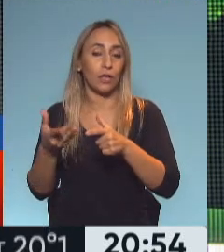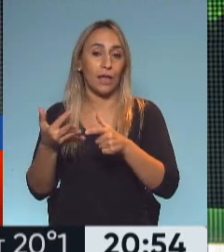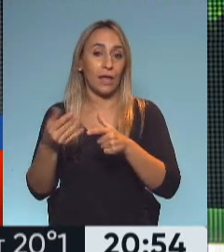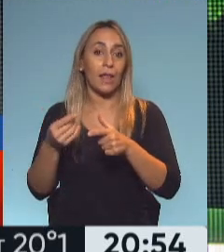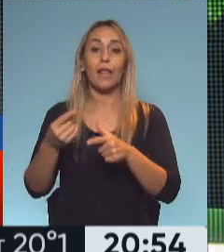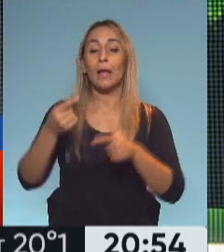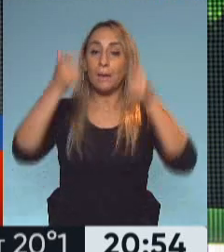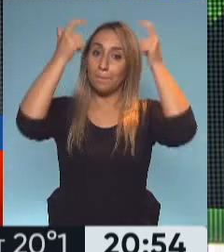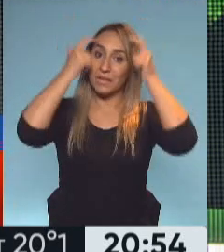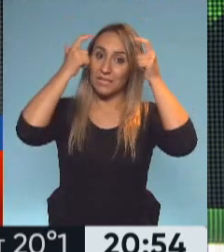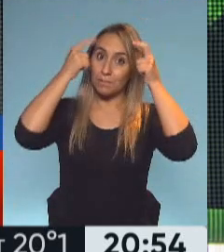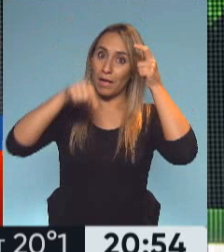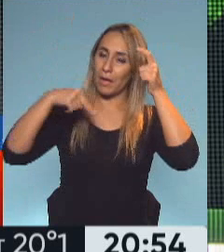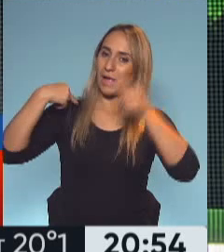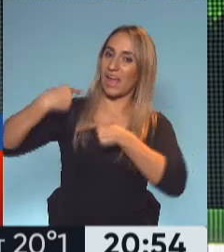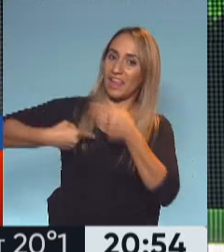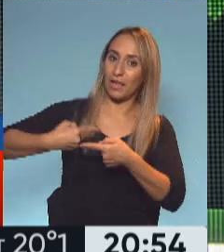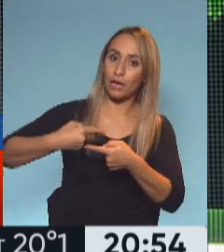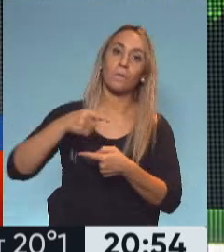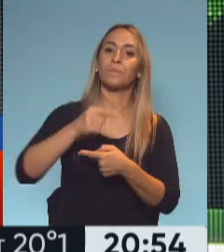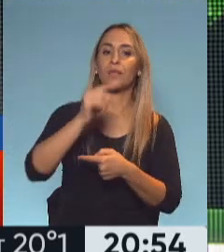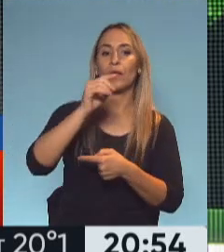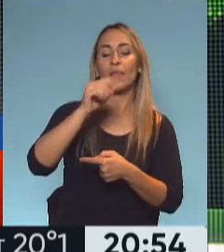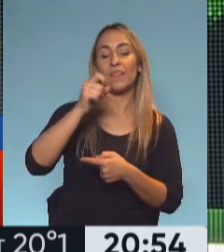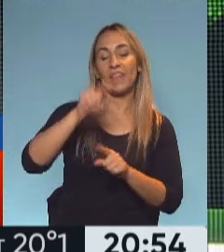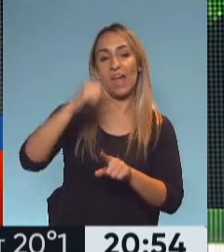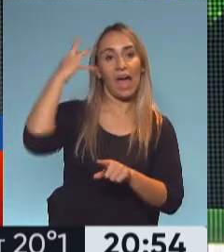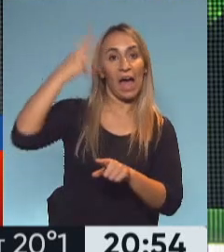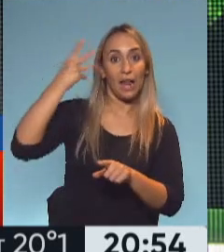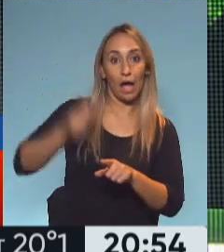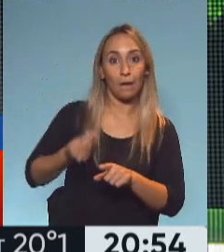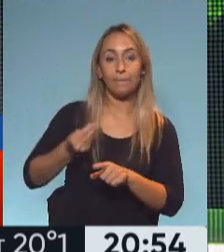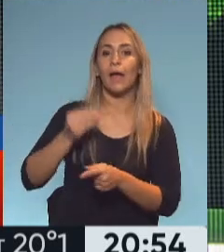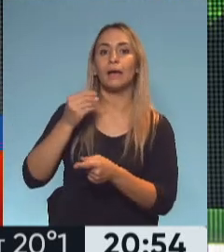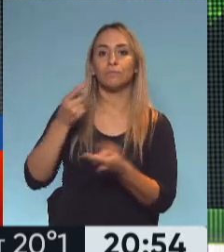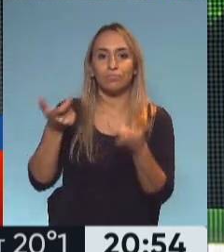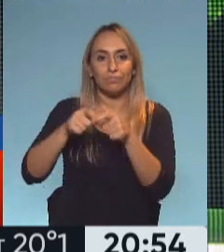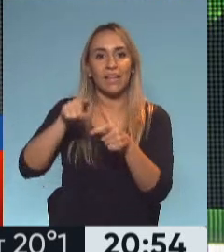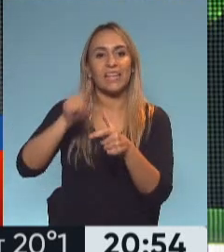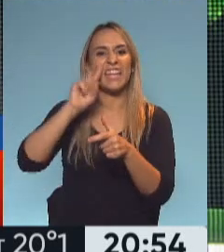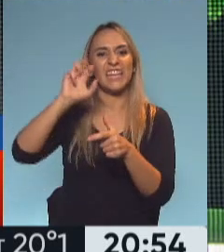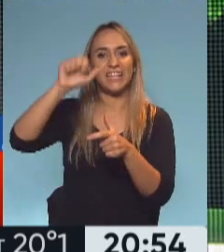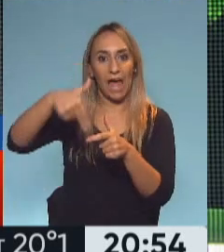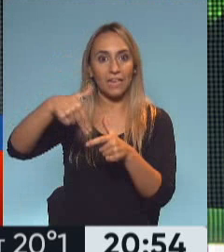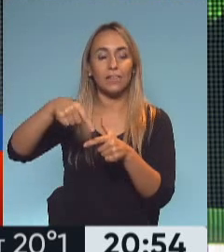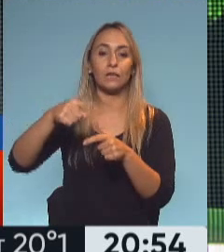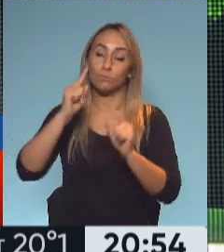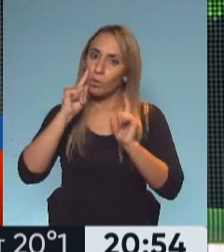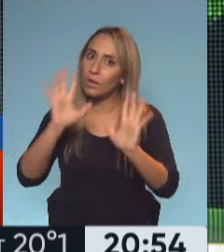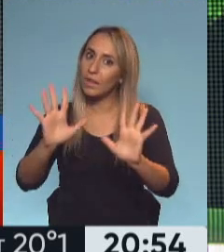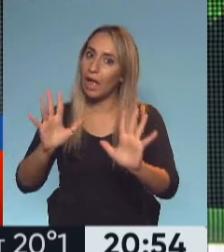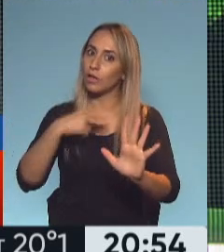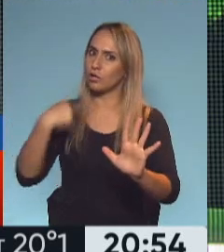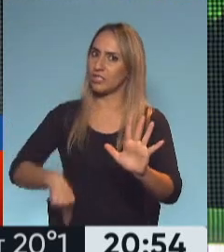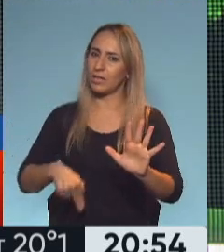el príncipe heredero Mohammed bin Salman de Arabia Saudita, en Irán y en varios países. Así que atención con China, pues está